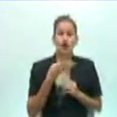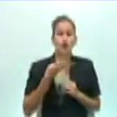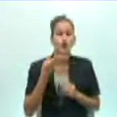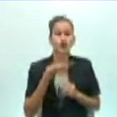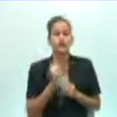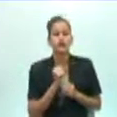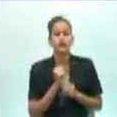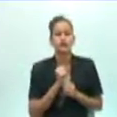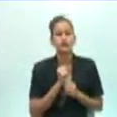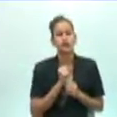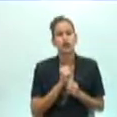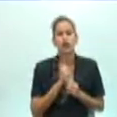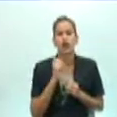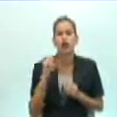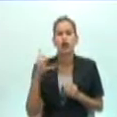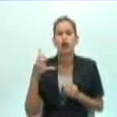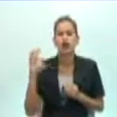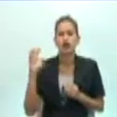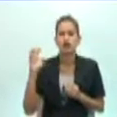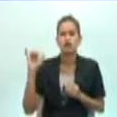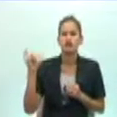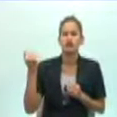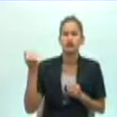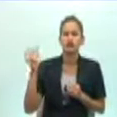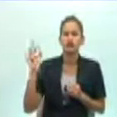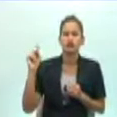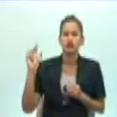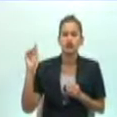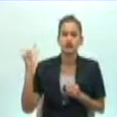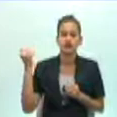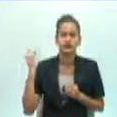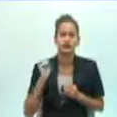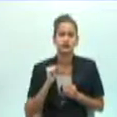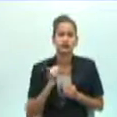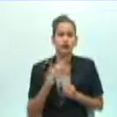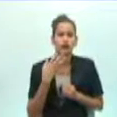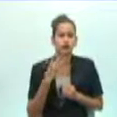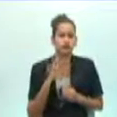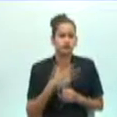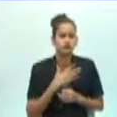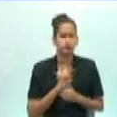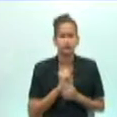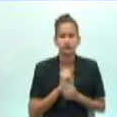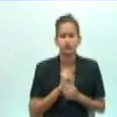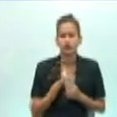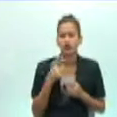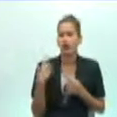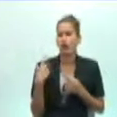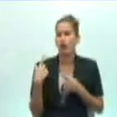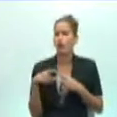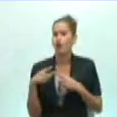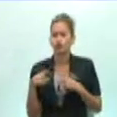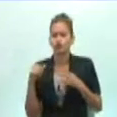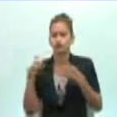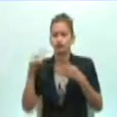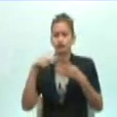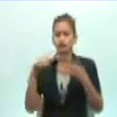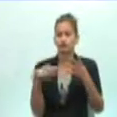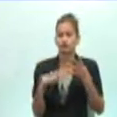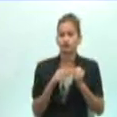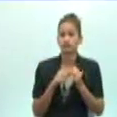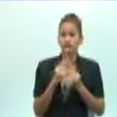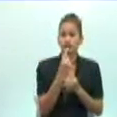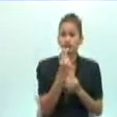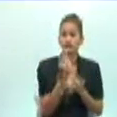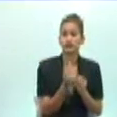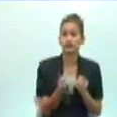cuentos, las leyendas, las anécdotas, las fábulas, entre otros. Destacamos la palabra cuentos